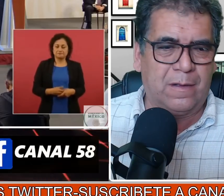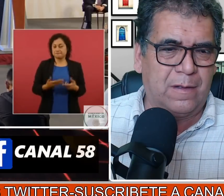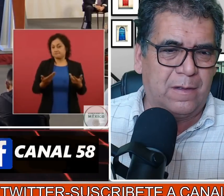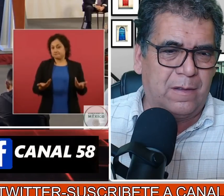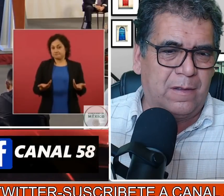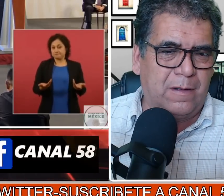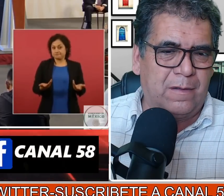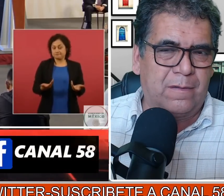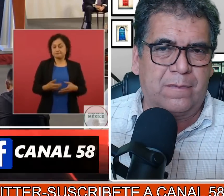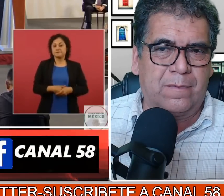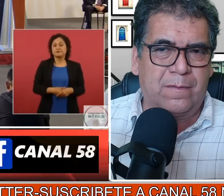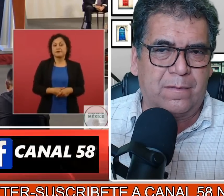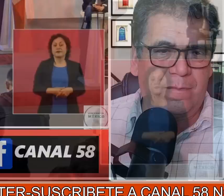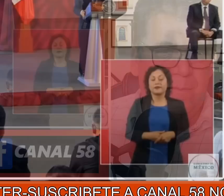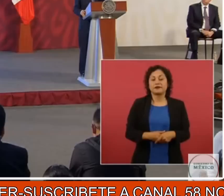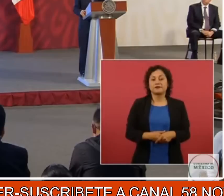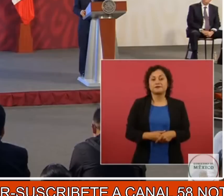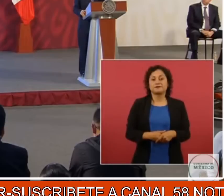Además, nos